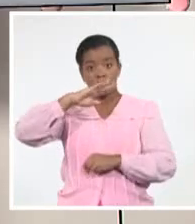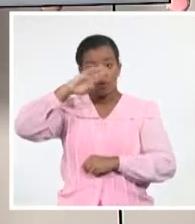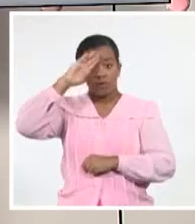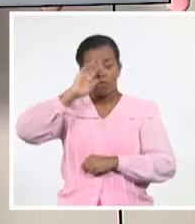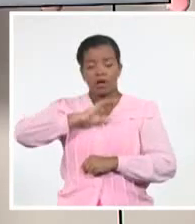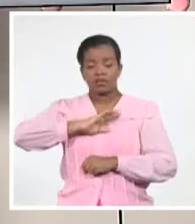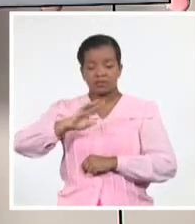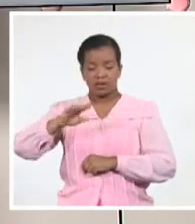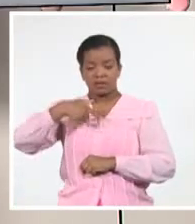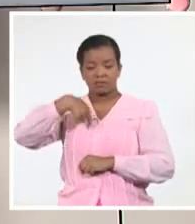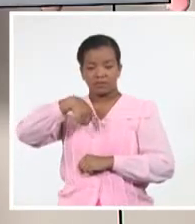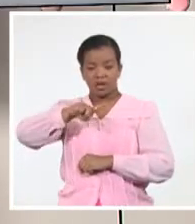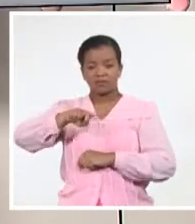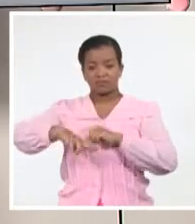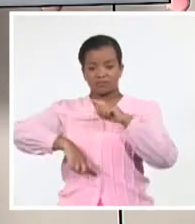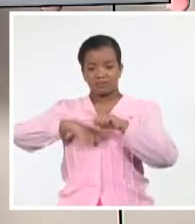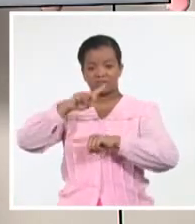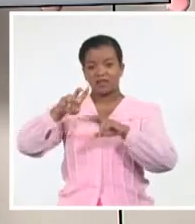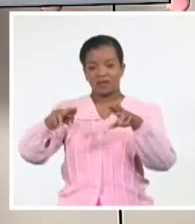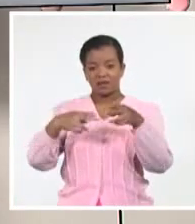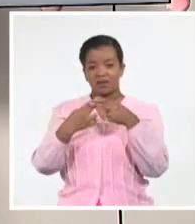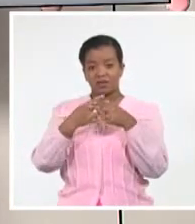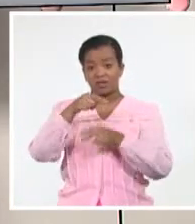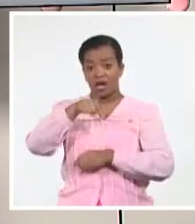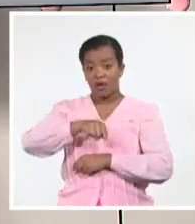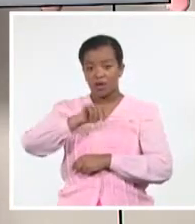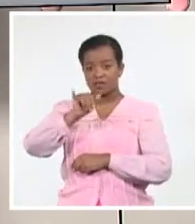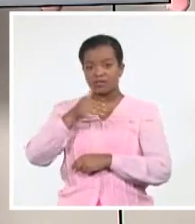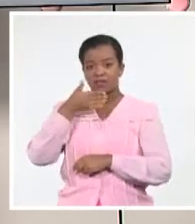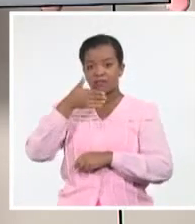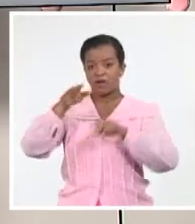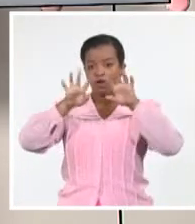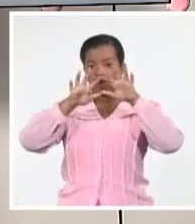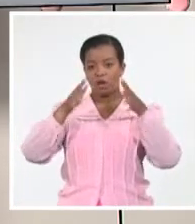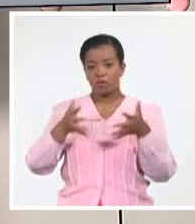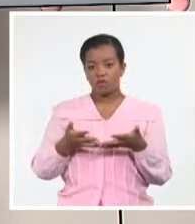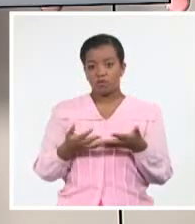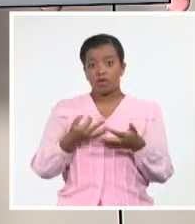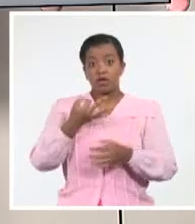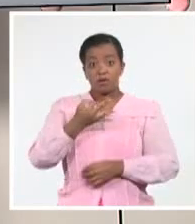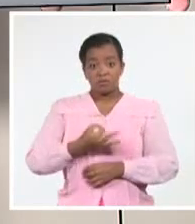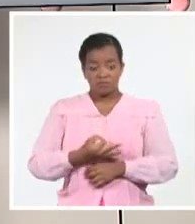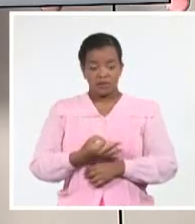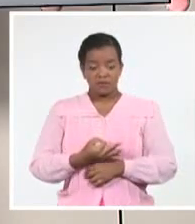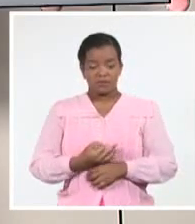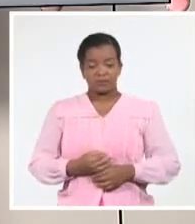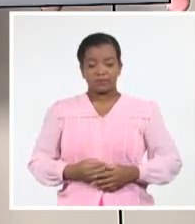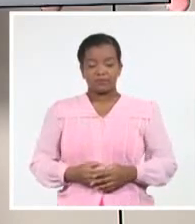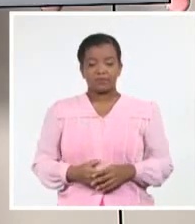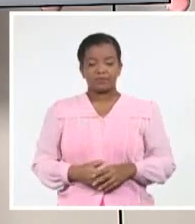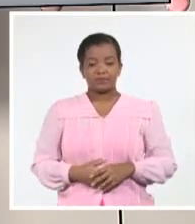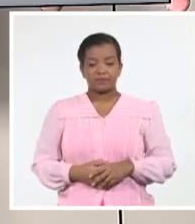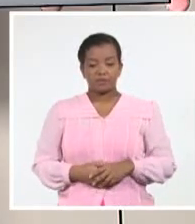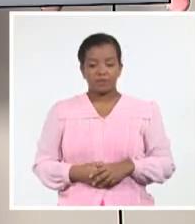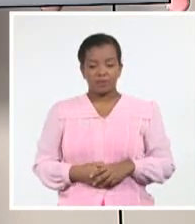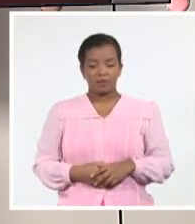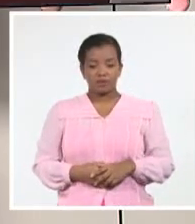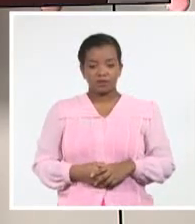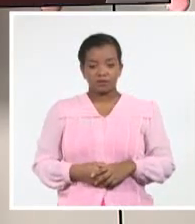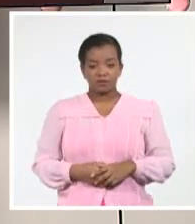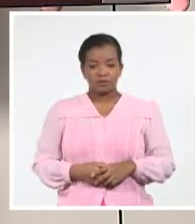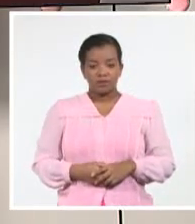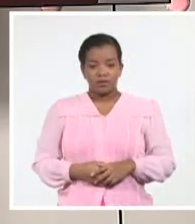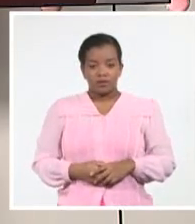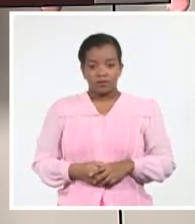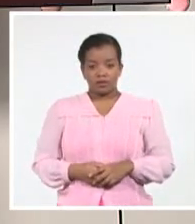certificaron su pase a la superronda y se ubican ahora entre los 6 mejores del mundo, con lo cual superan el 10º puesto alcanzado en la edición de 2019.